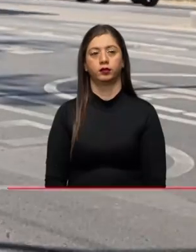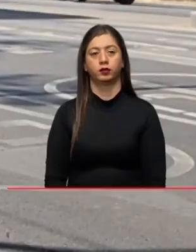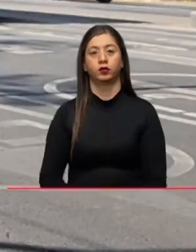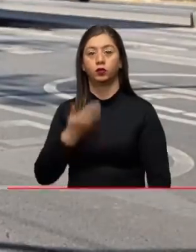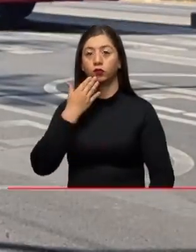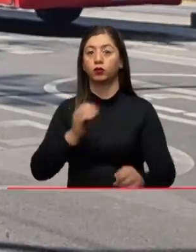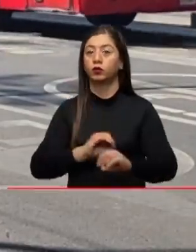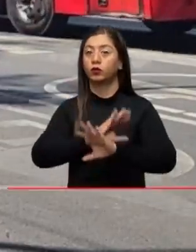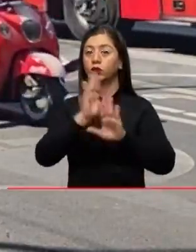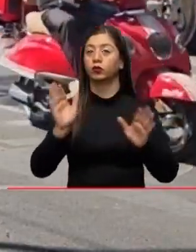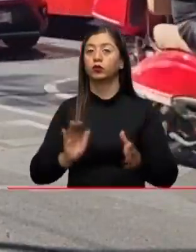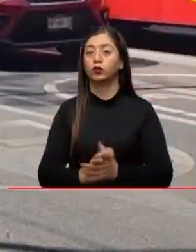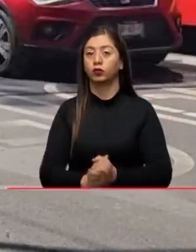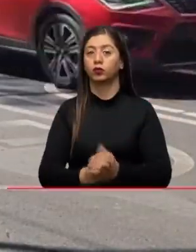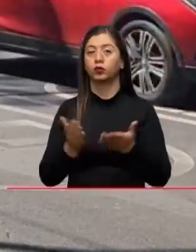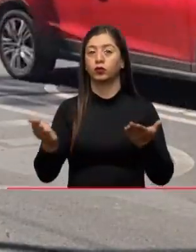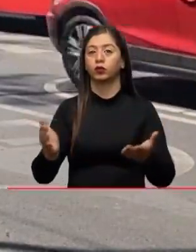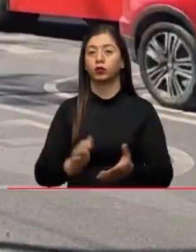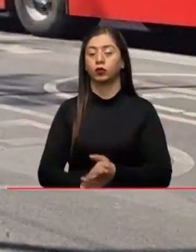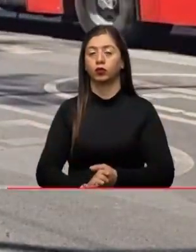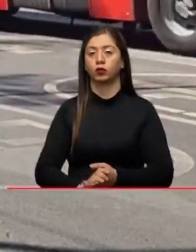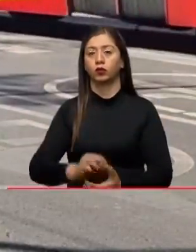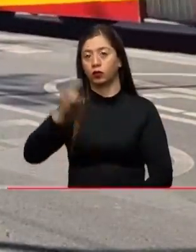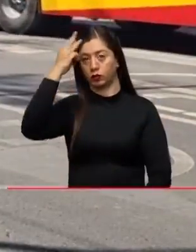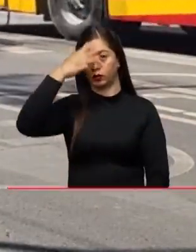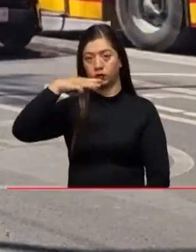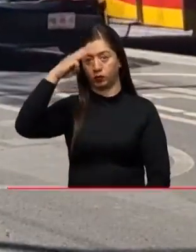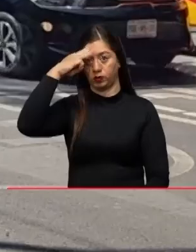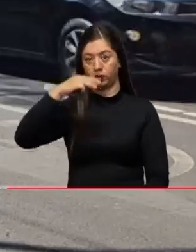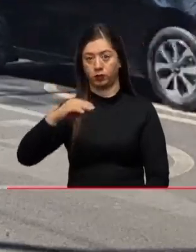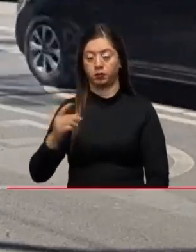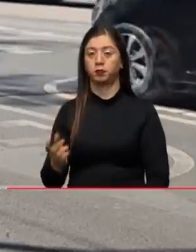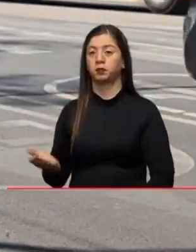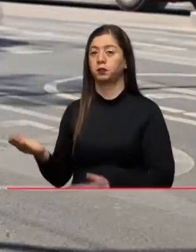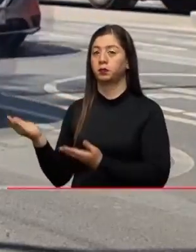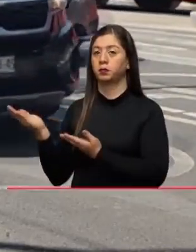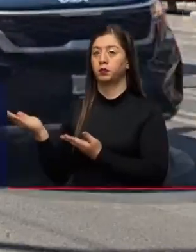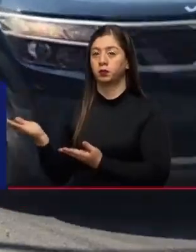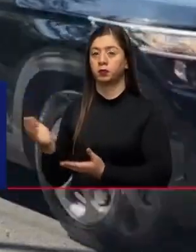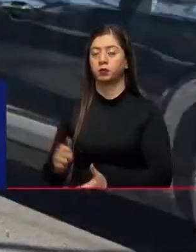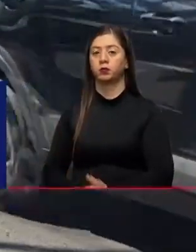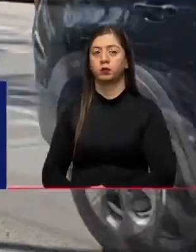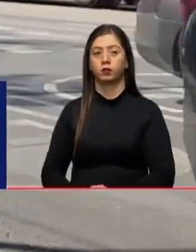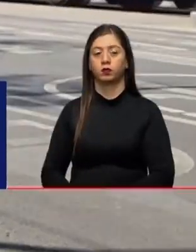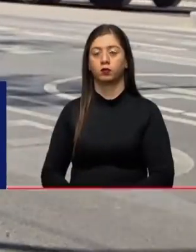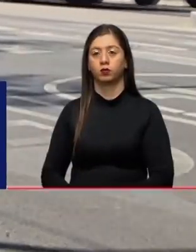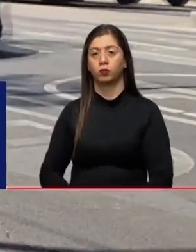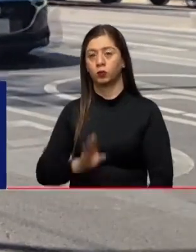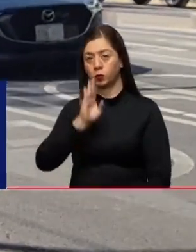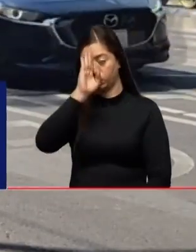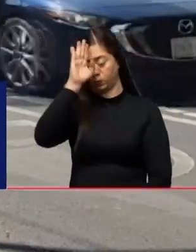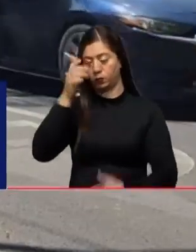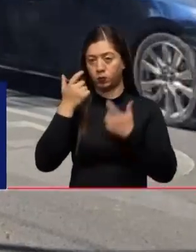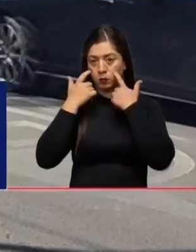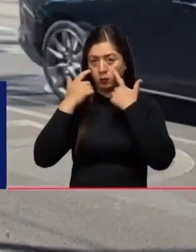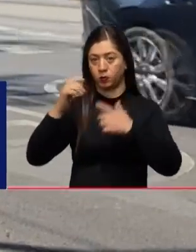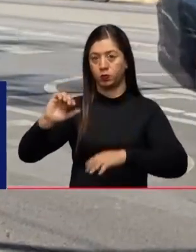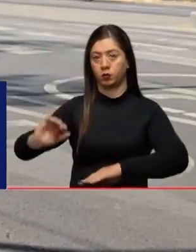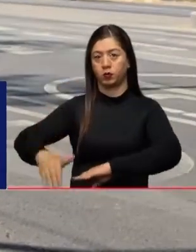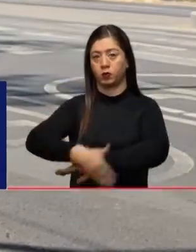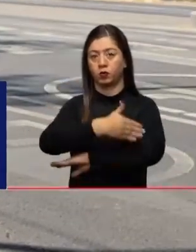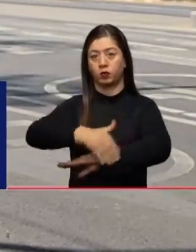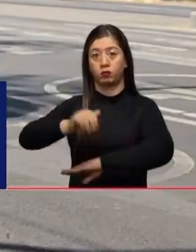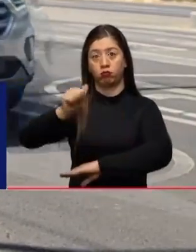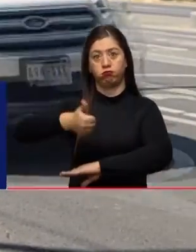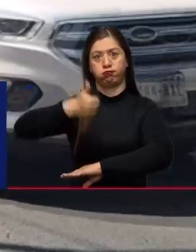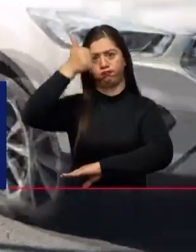Buenos días, los saludo nuevamente desde la Ciudad de México. A mi espalda pueden ver ustedes la tradicional avenida, una de las más